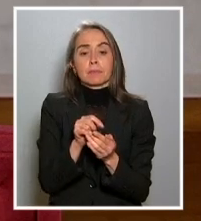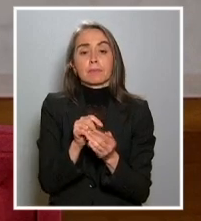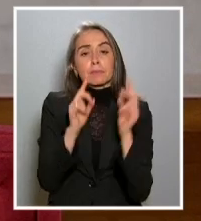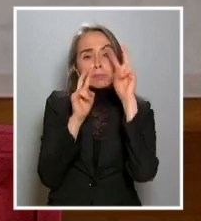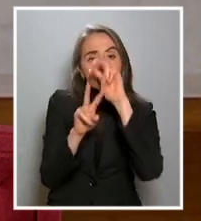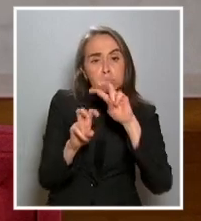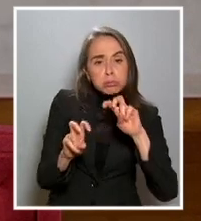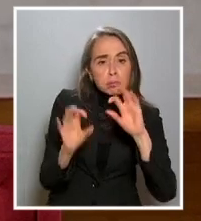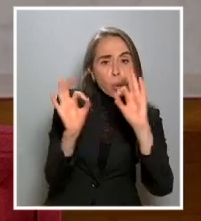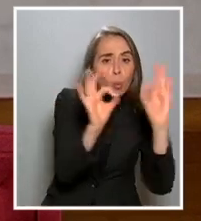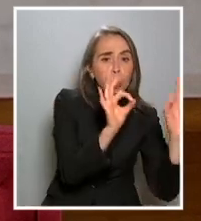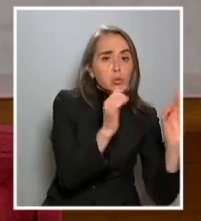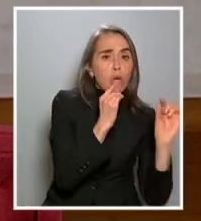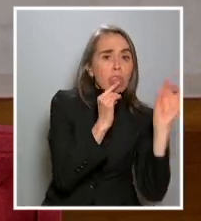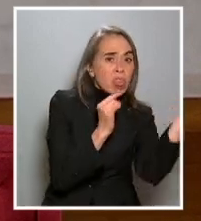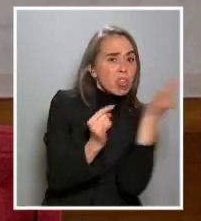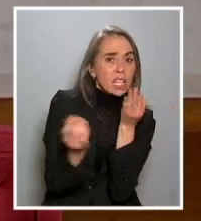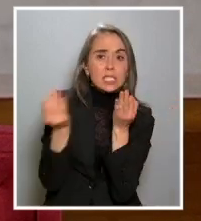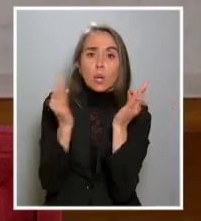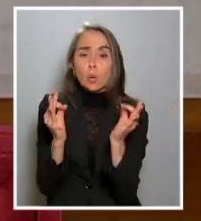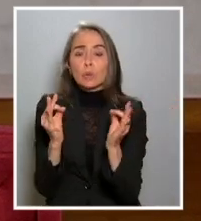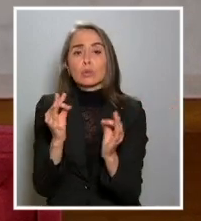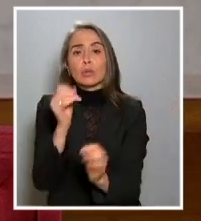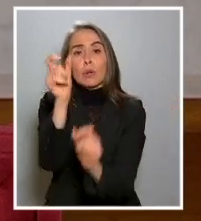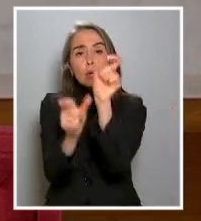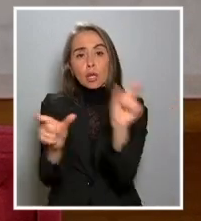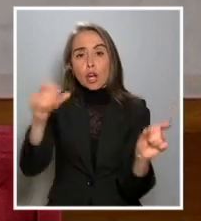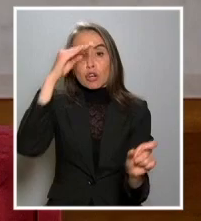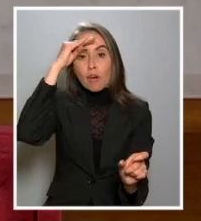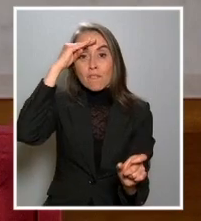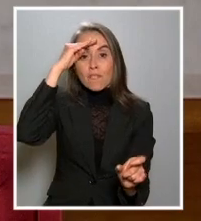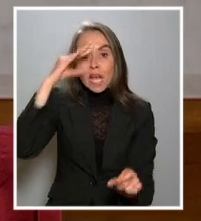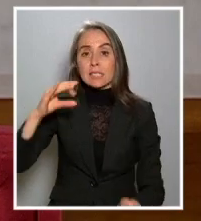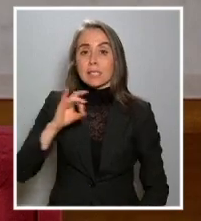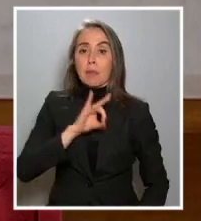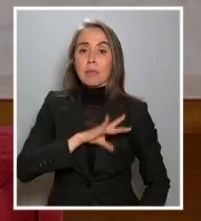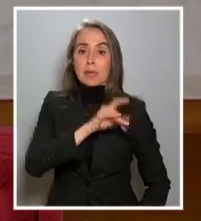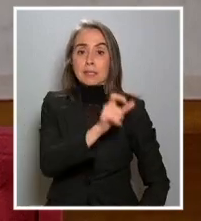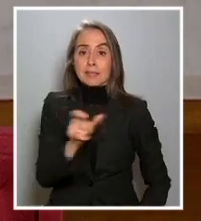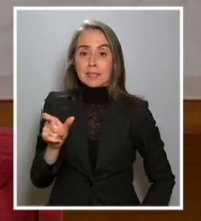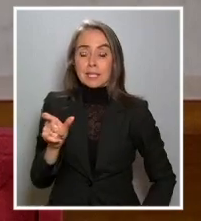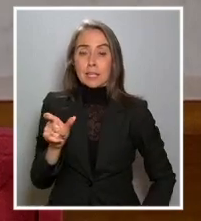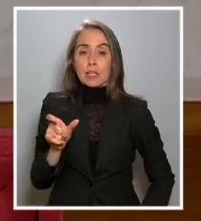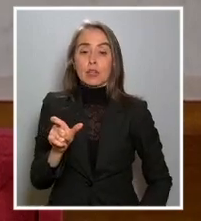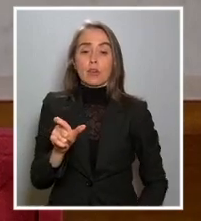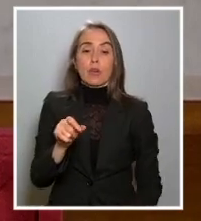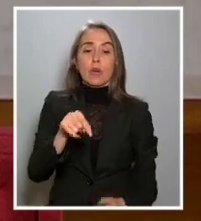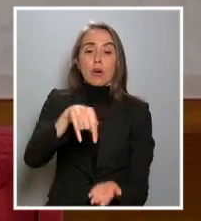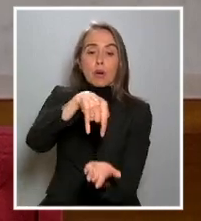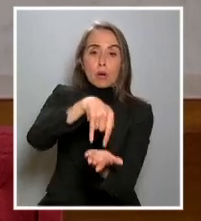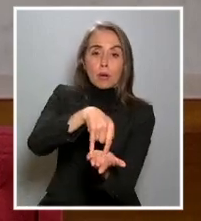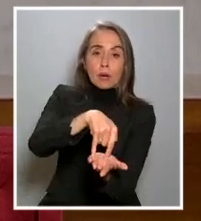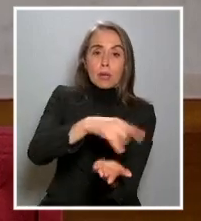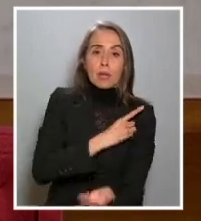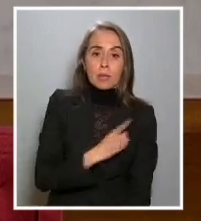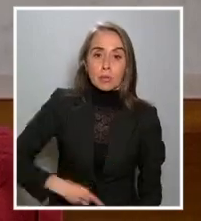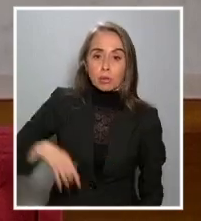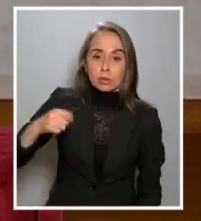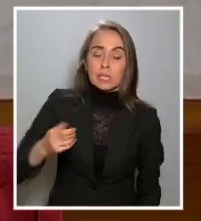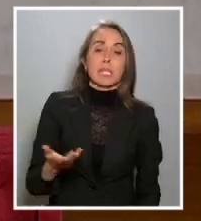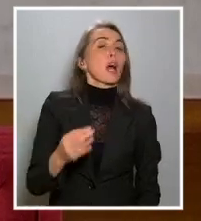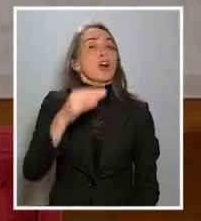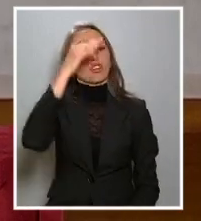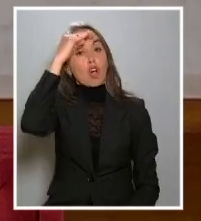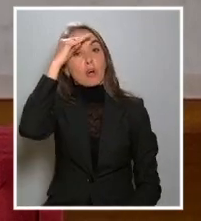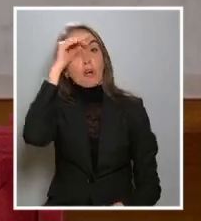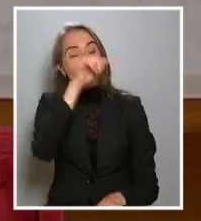son coincidentes. La confianza de nuestros compatriotas en el Congreso, en los